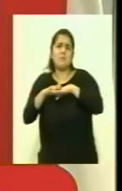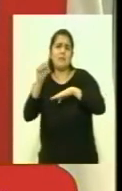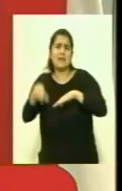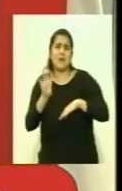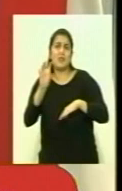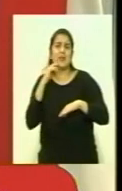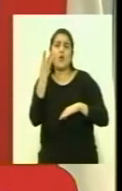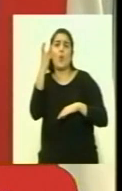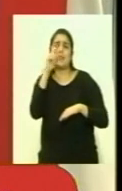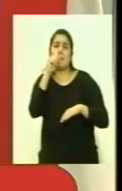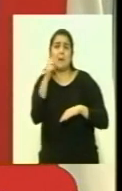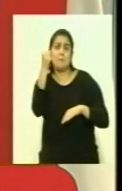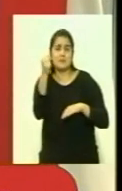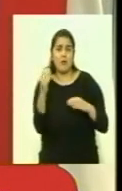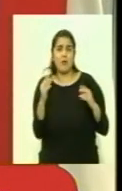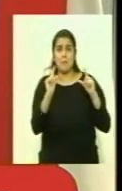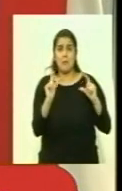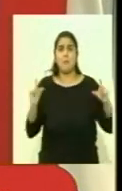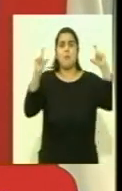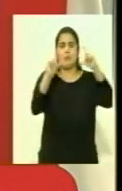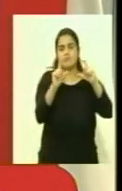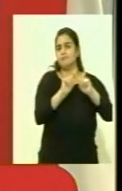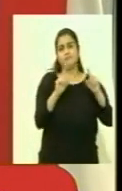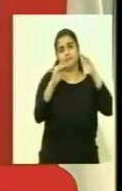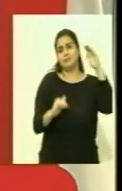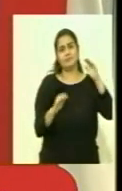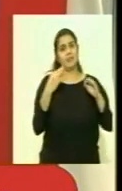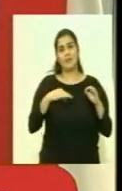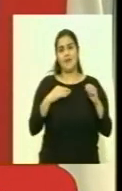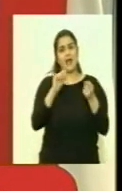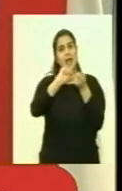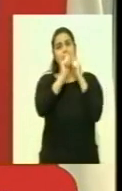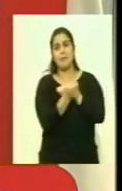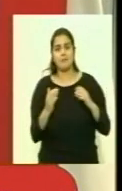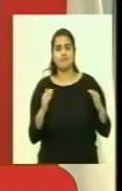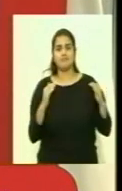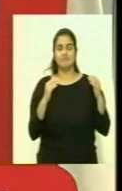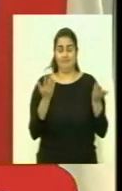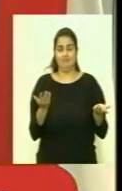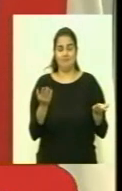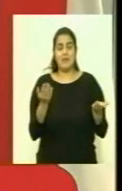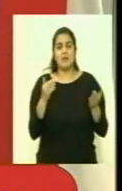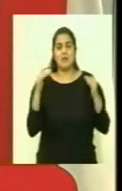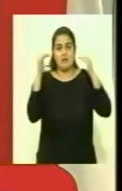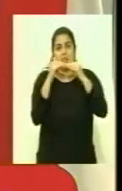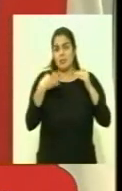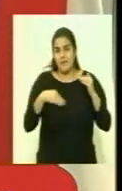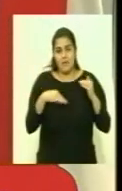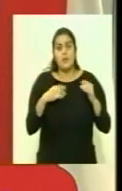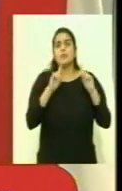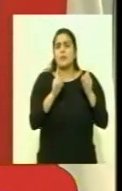mil pesos. No es equitativo ese aporte. Y estas cosas hay que corregirlas. También he oído hablar muchísimo de